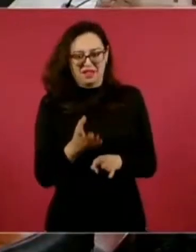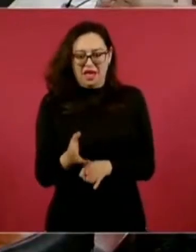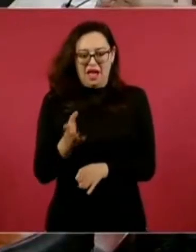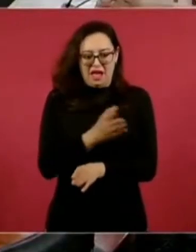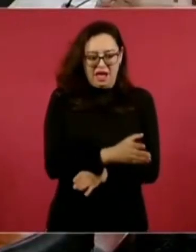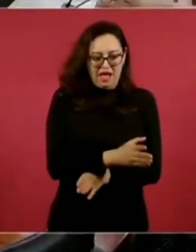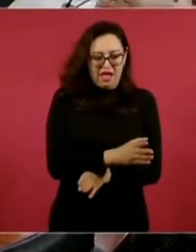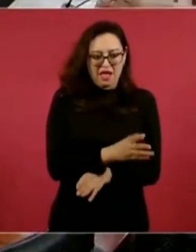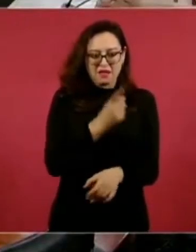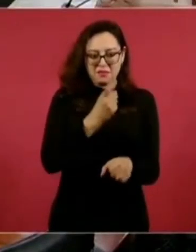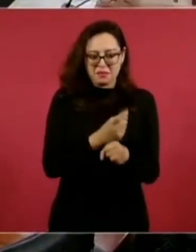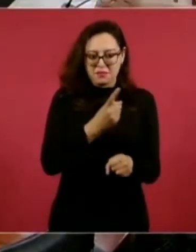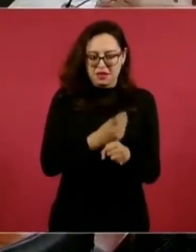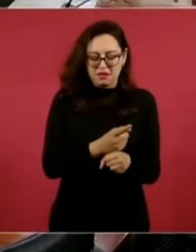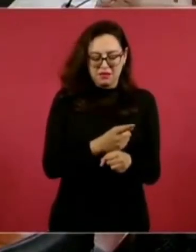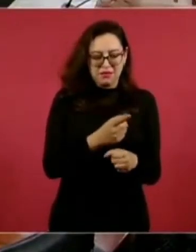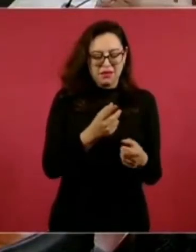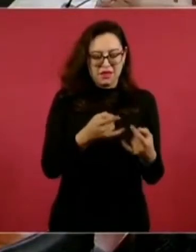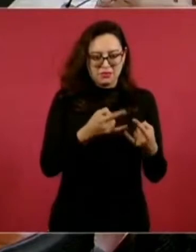se explicaba